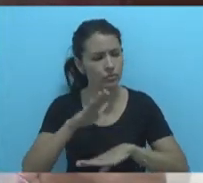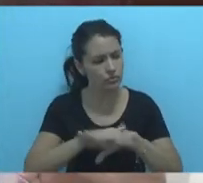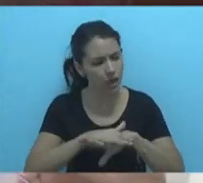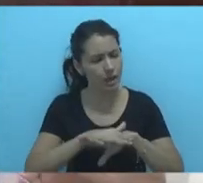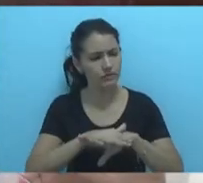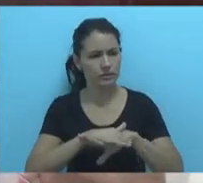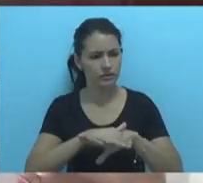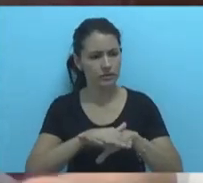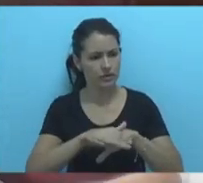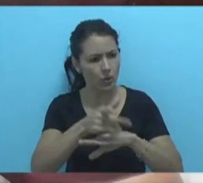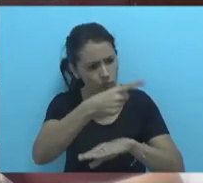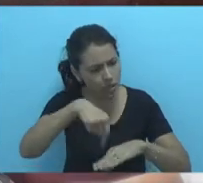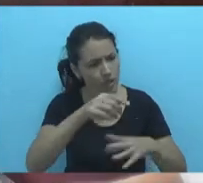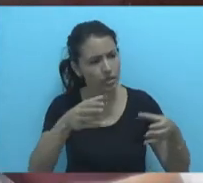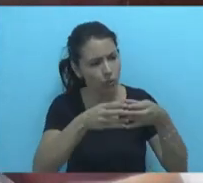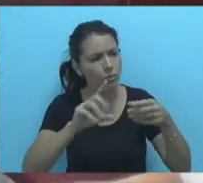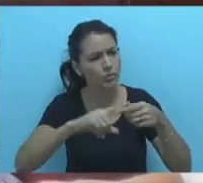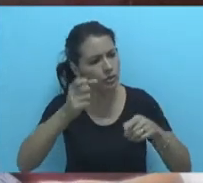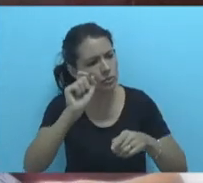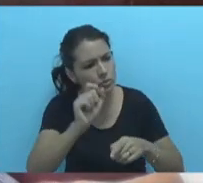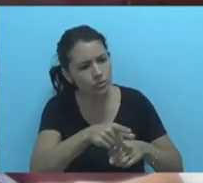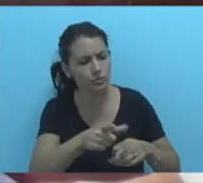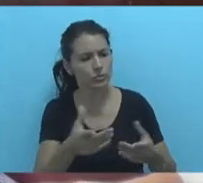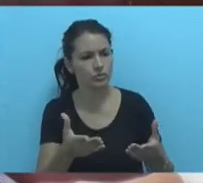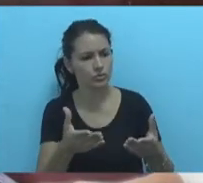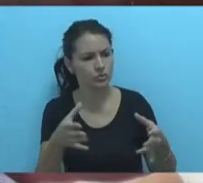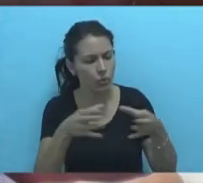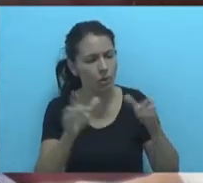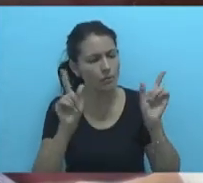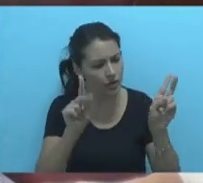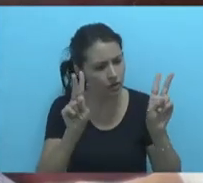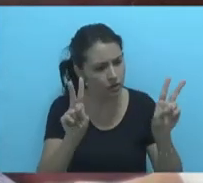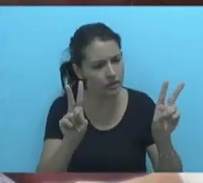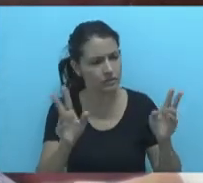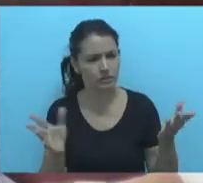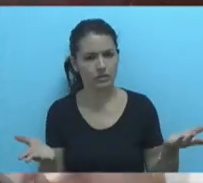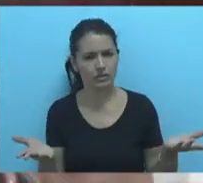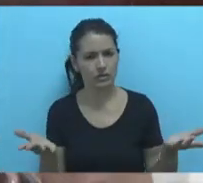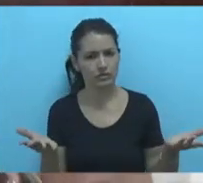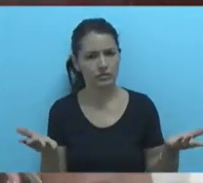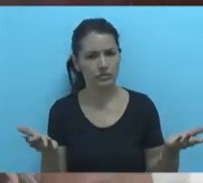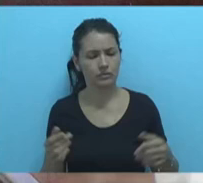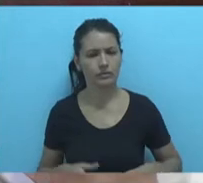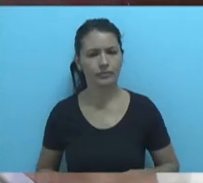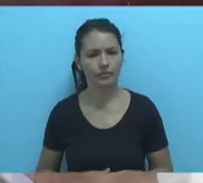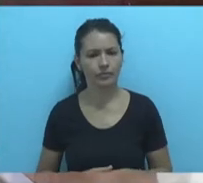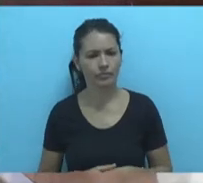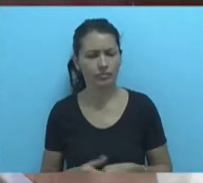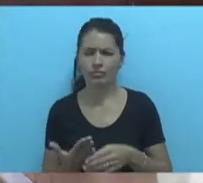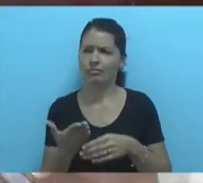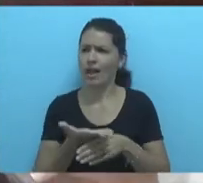como cuando acá discutimos, y yo, algunos amigos del justicialismo, un montón de leyes que salieron por